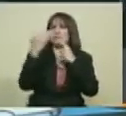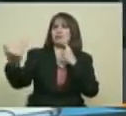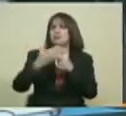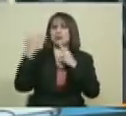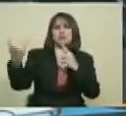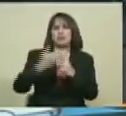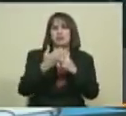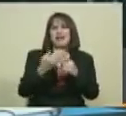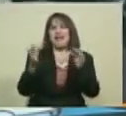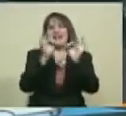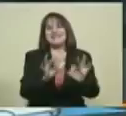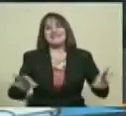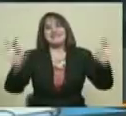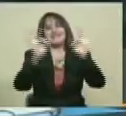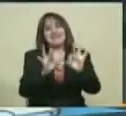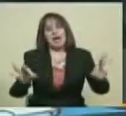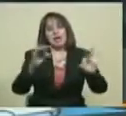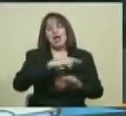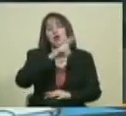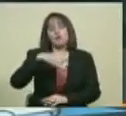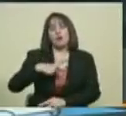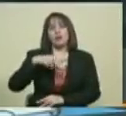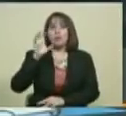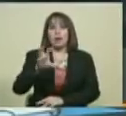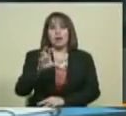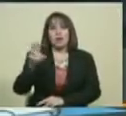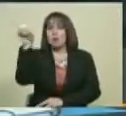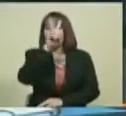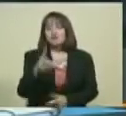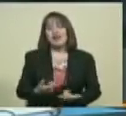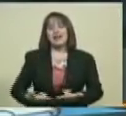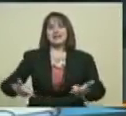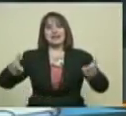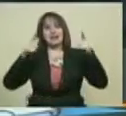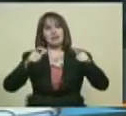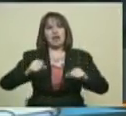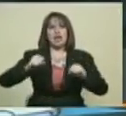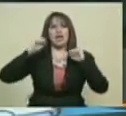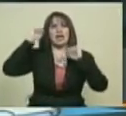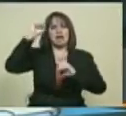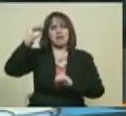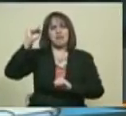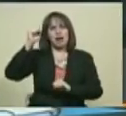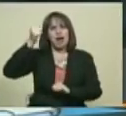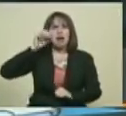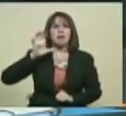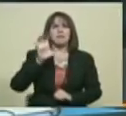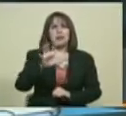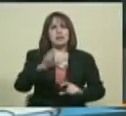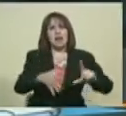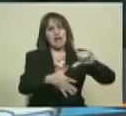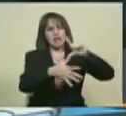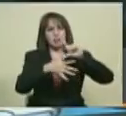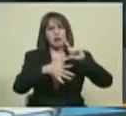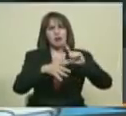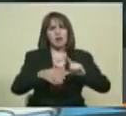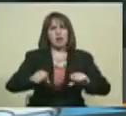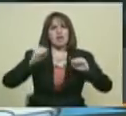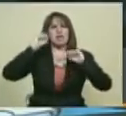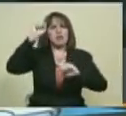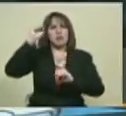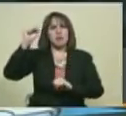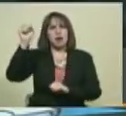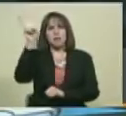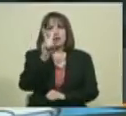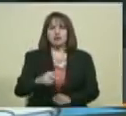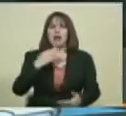tenga o haga mella en nuestro país. Venezuela es libre y soberana. Que viva la patria grande latinoamericana y que viva la patria